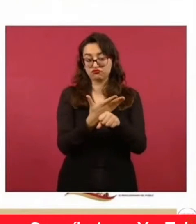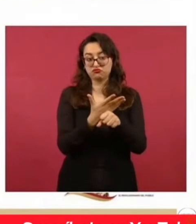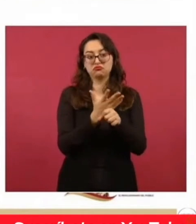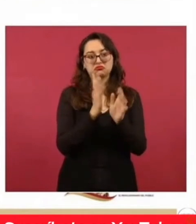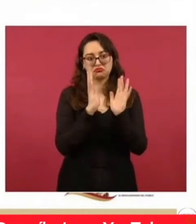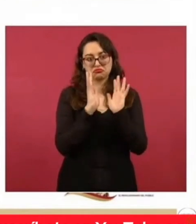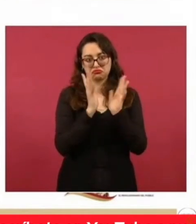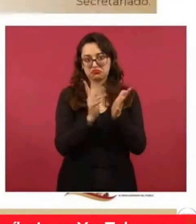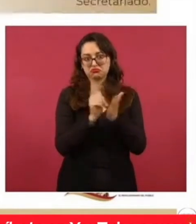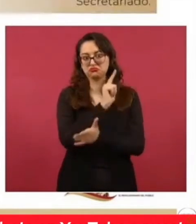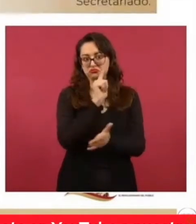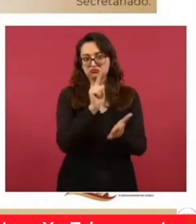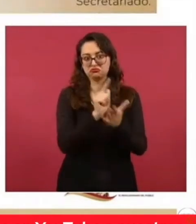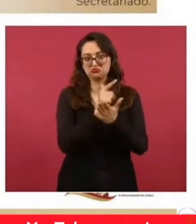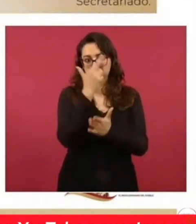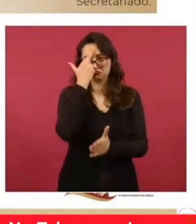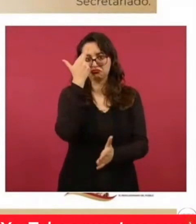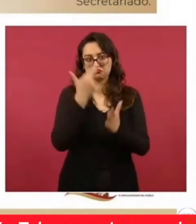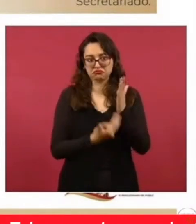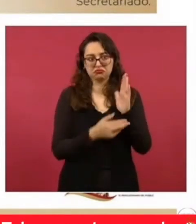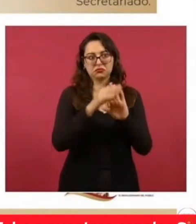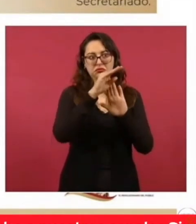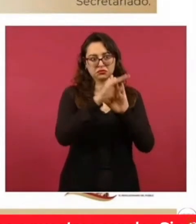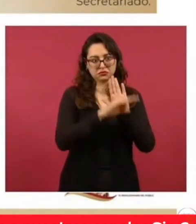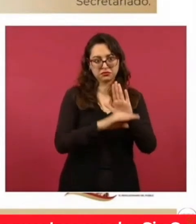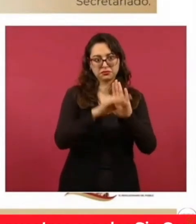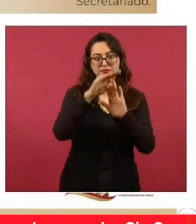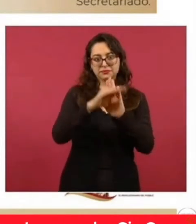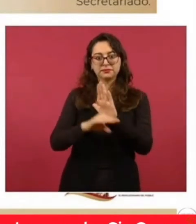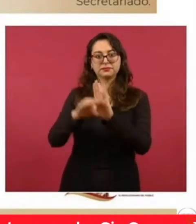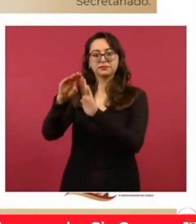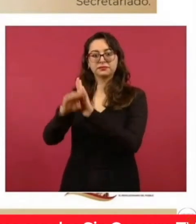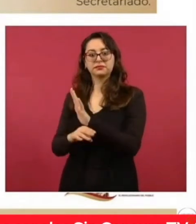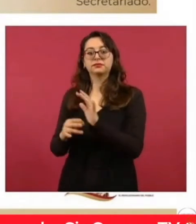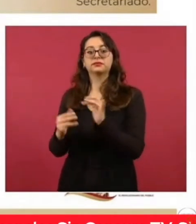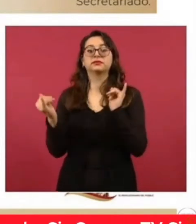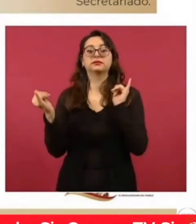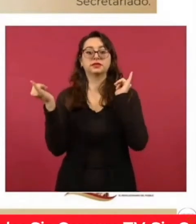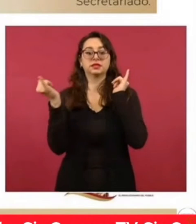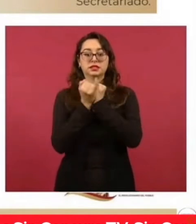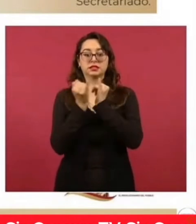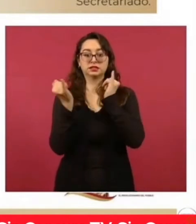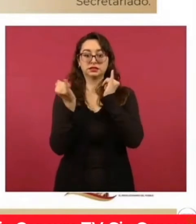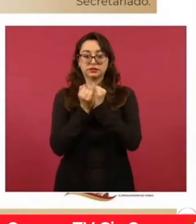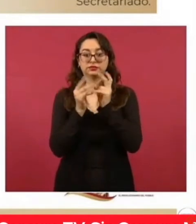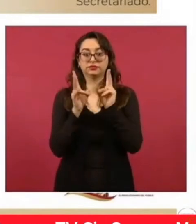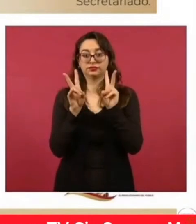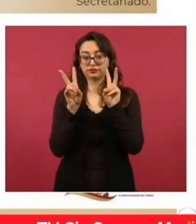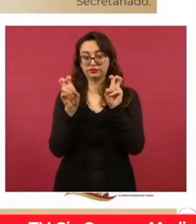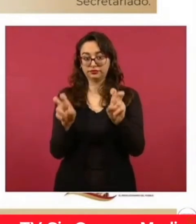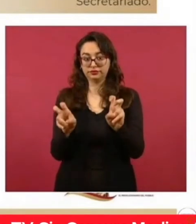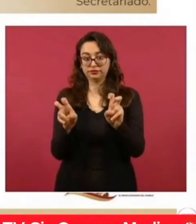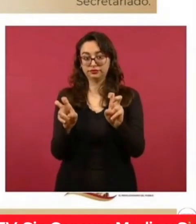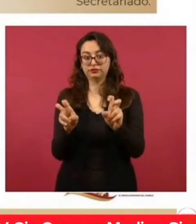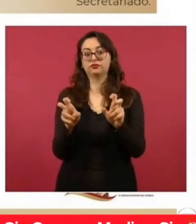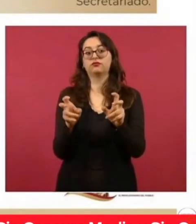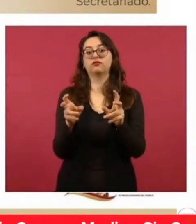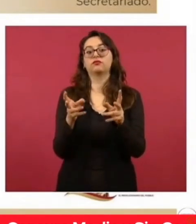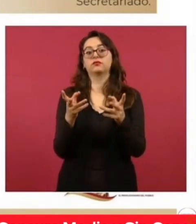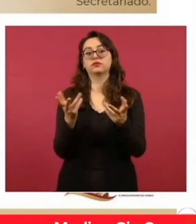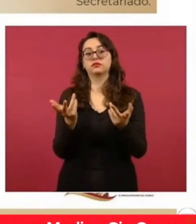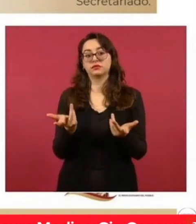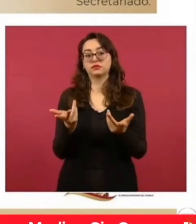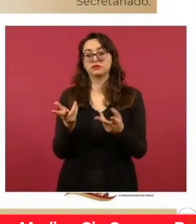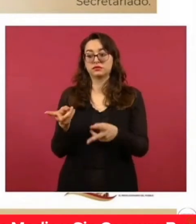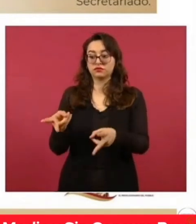del robo total aquí se ve en la Gráfica Cómo ha ido a la baja los robos en general aquí